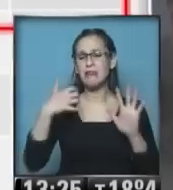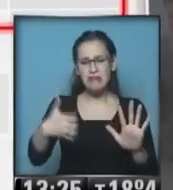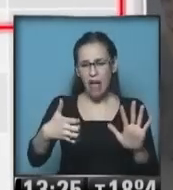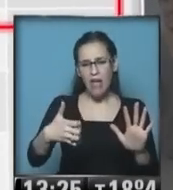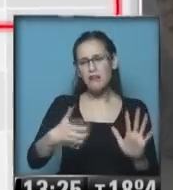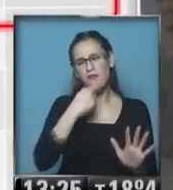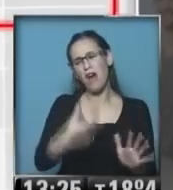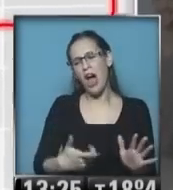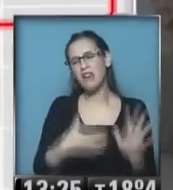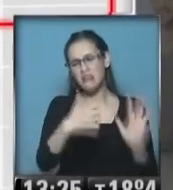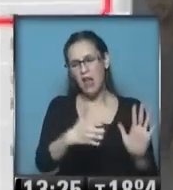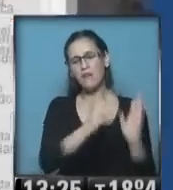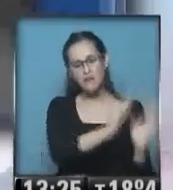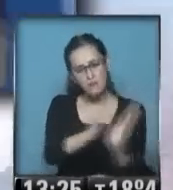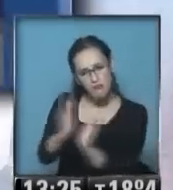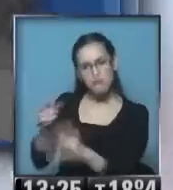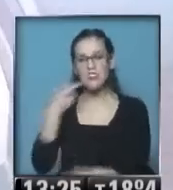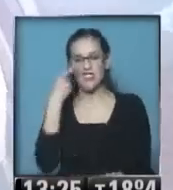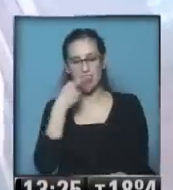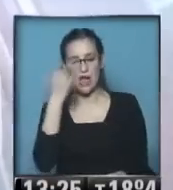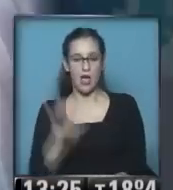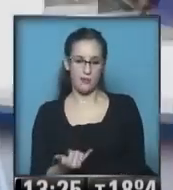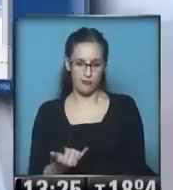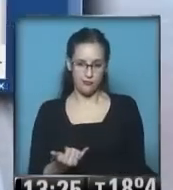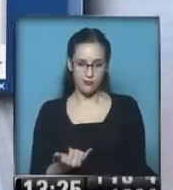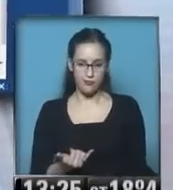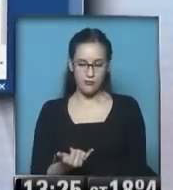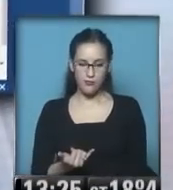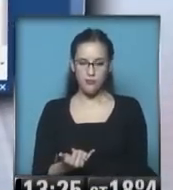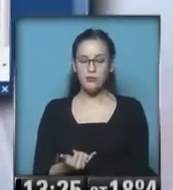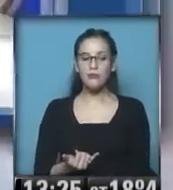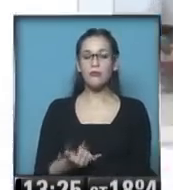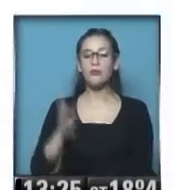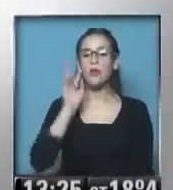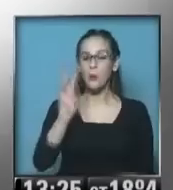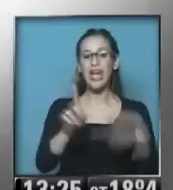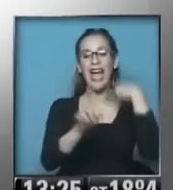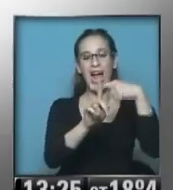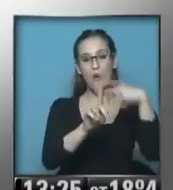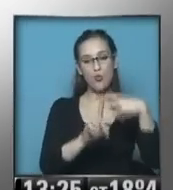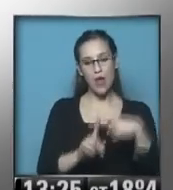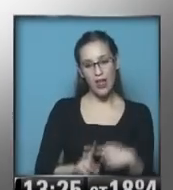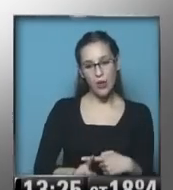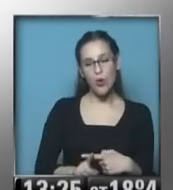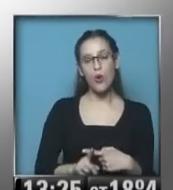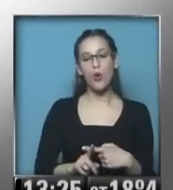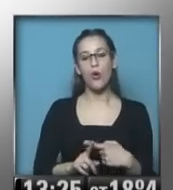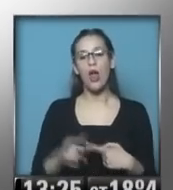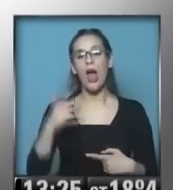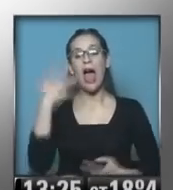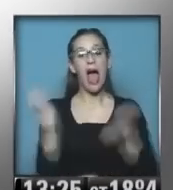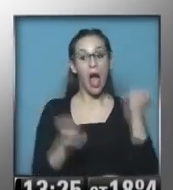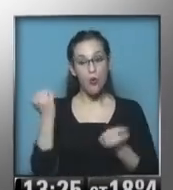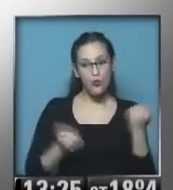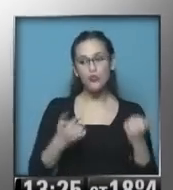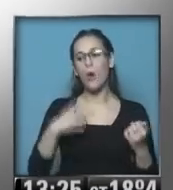a seguir justamente Por quienes están interesados efectivamente entonces ahí lo que vemos es cómo la calculadora va eh A partir de la identificación del auto y de la